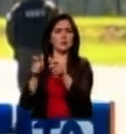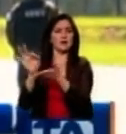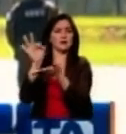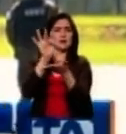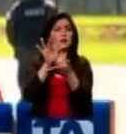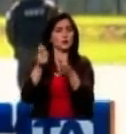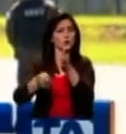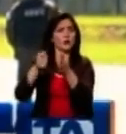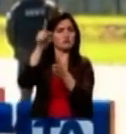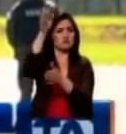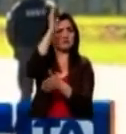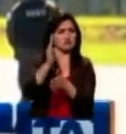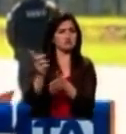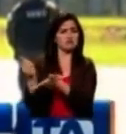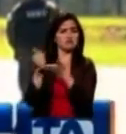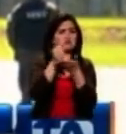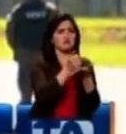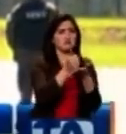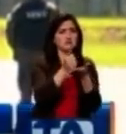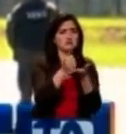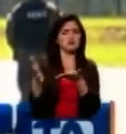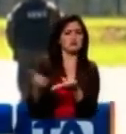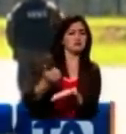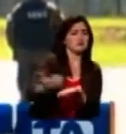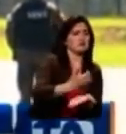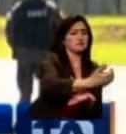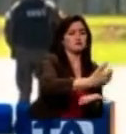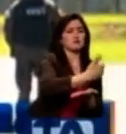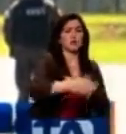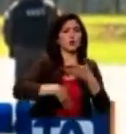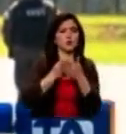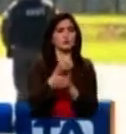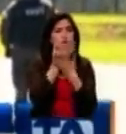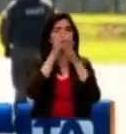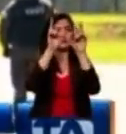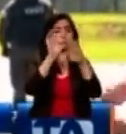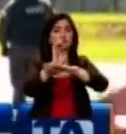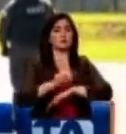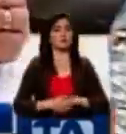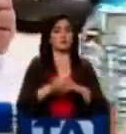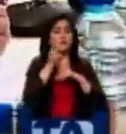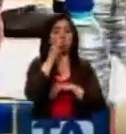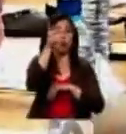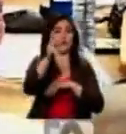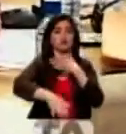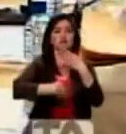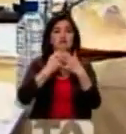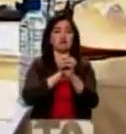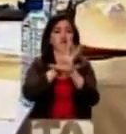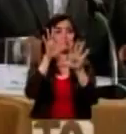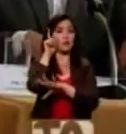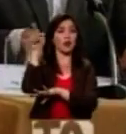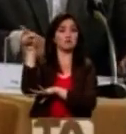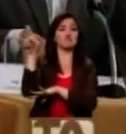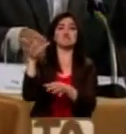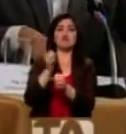Brasil, para que luego ellos continúen recopilando toda la información relevante para el Ecuador, y todo será público. Y lo propio hará el fiscal